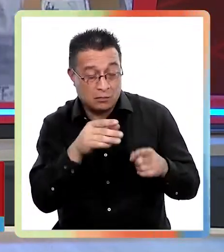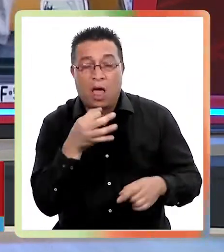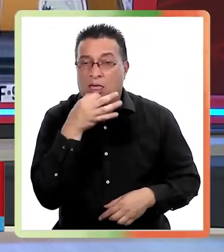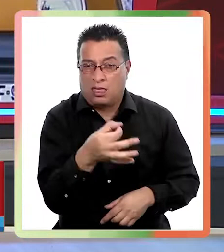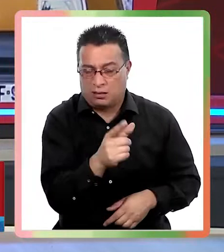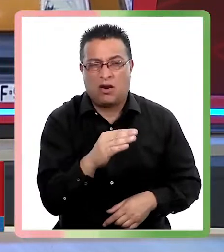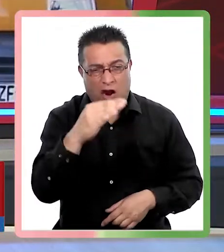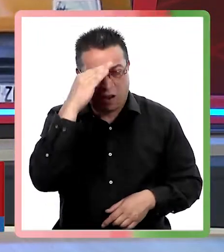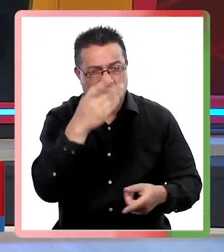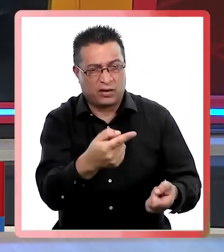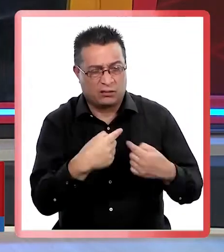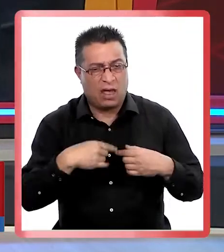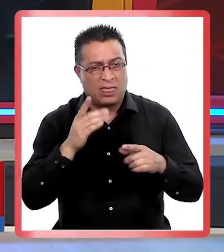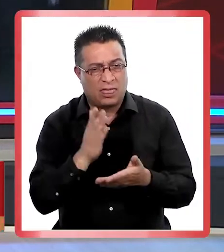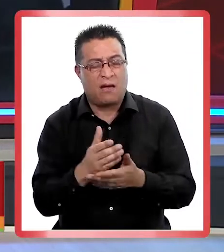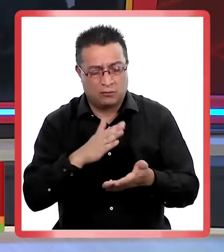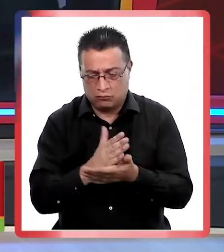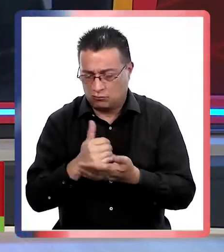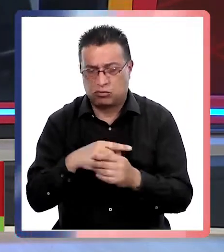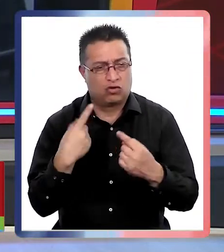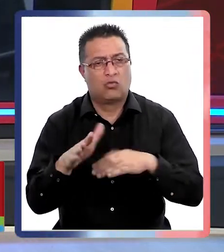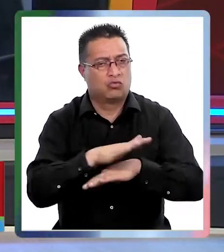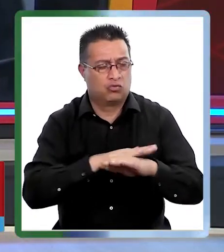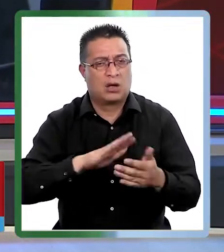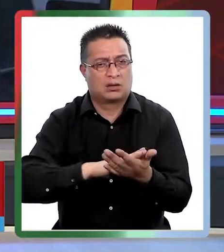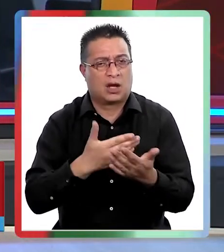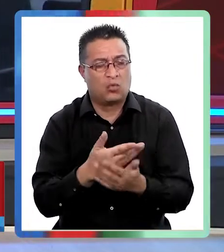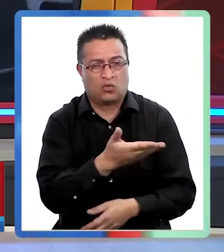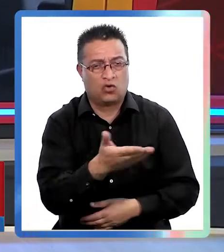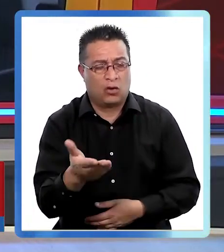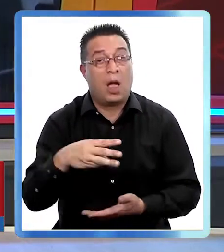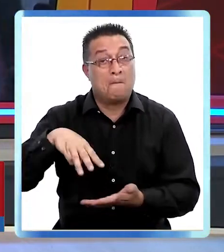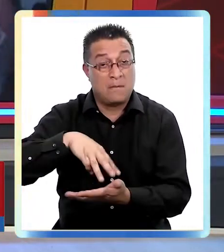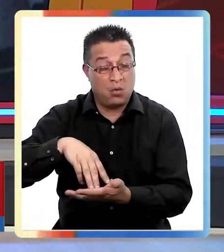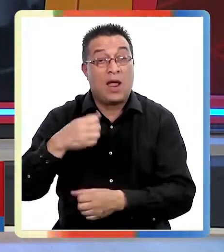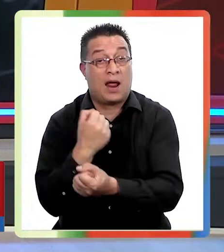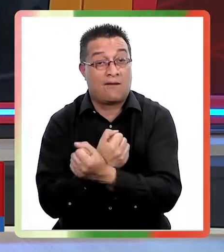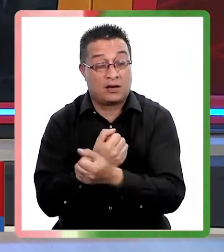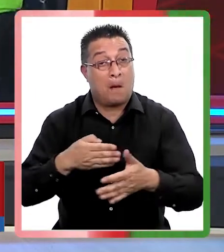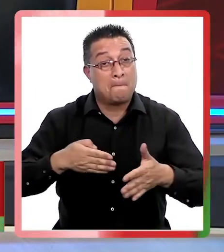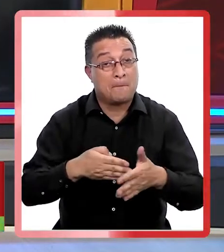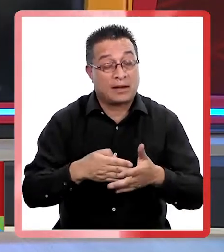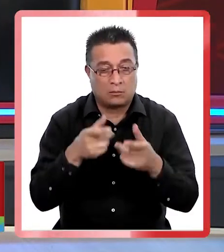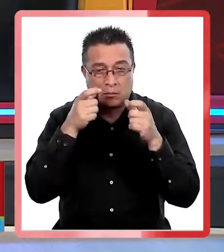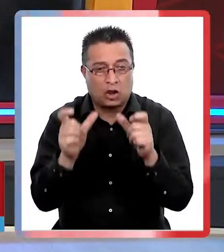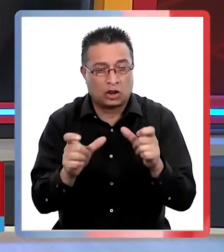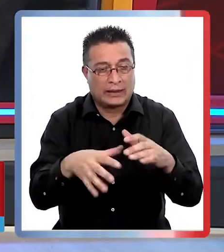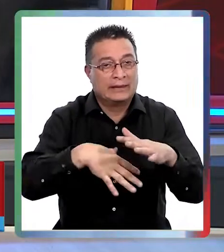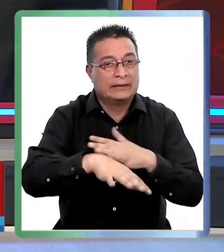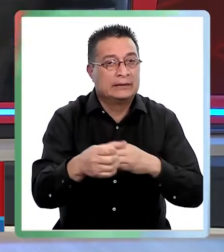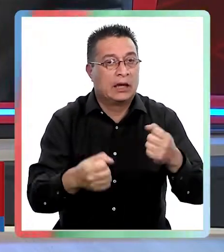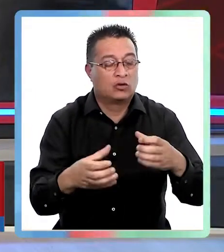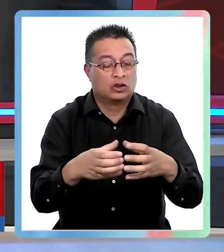confiar en su trabajo. Aseguran que han tomado todas las medidas para proteger la salud de los estudiantes. En el Maule, Carabineros de Parral realizó un control a